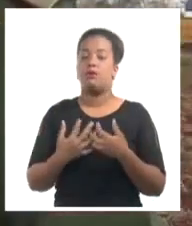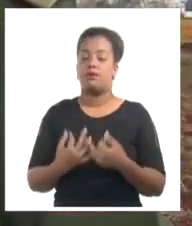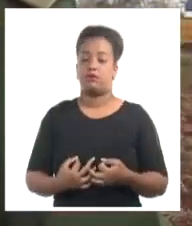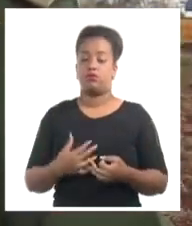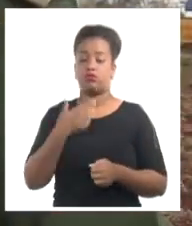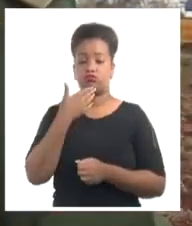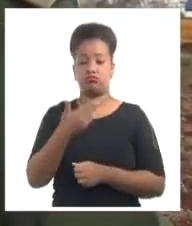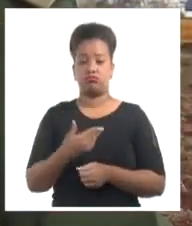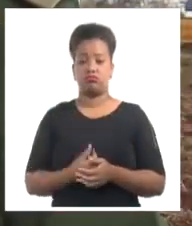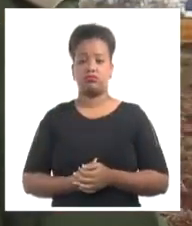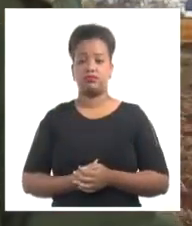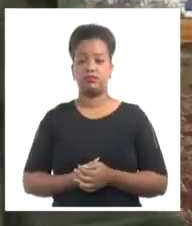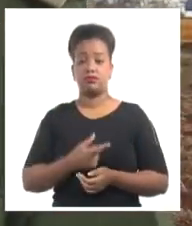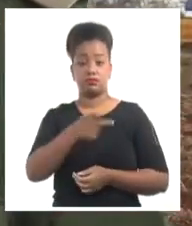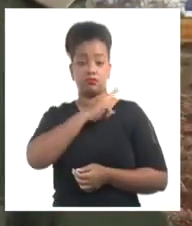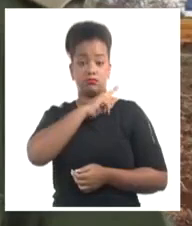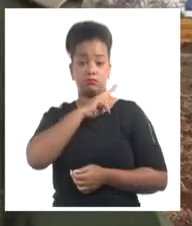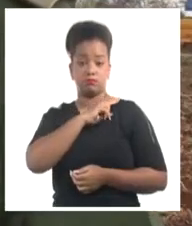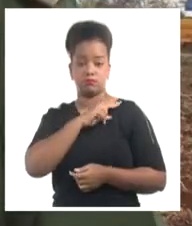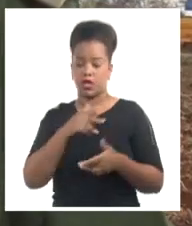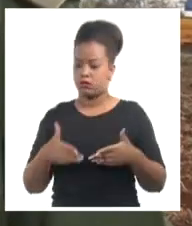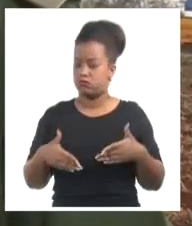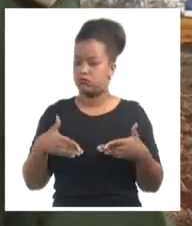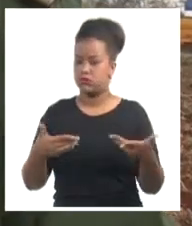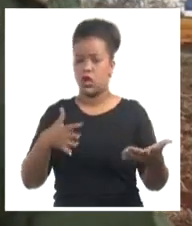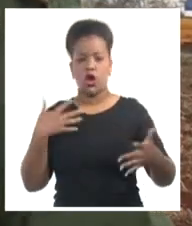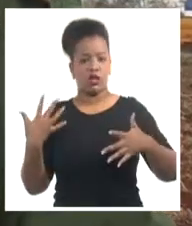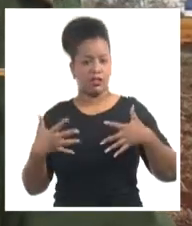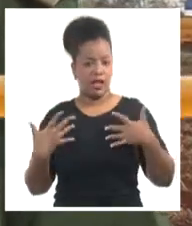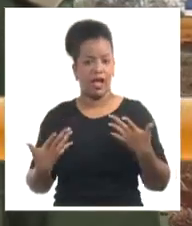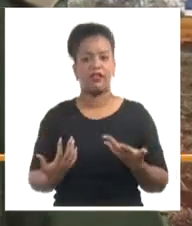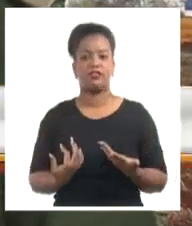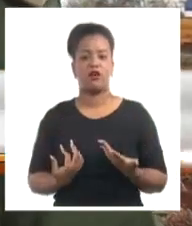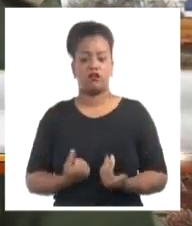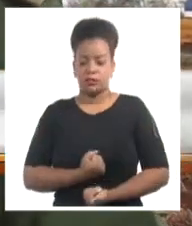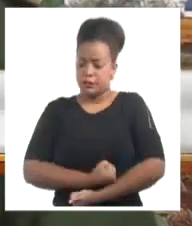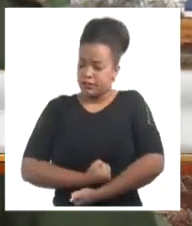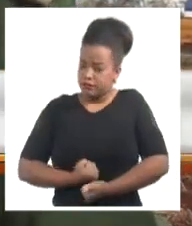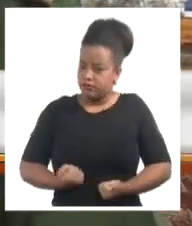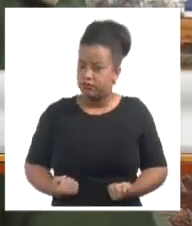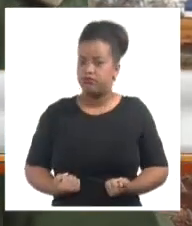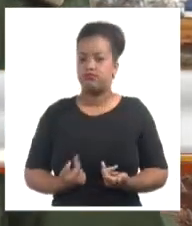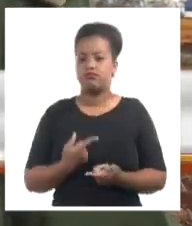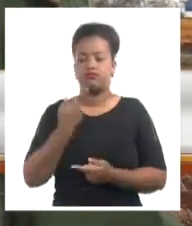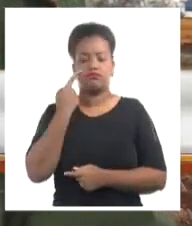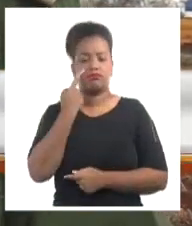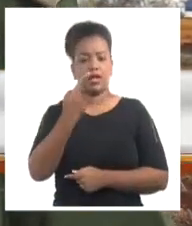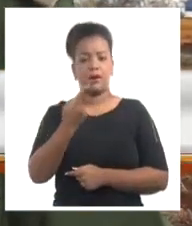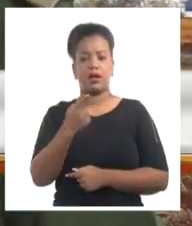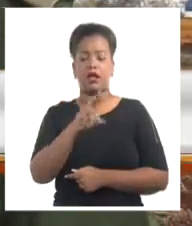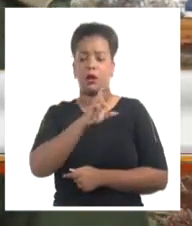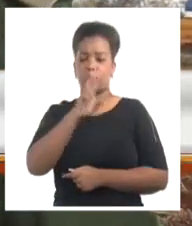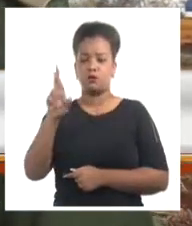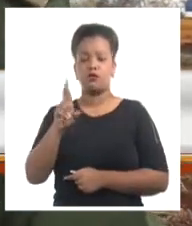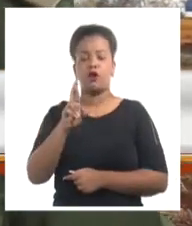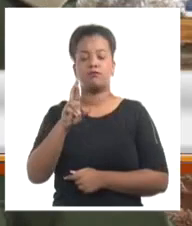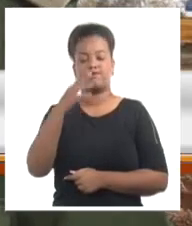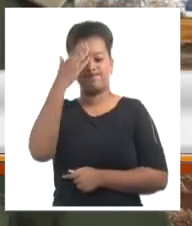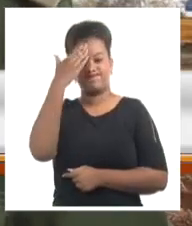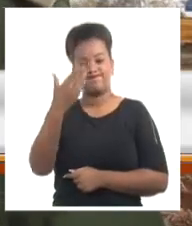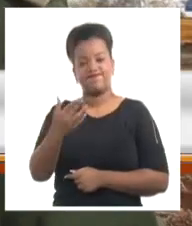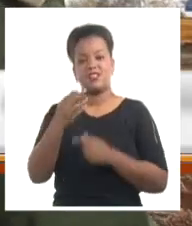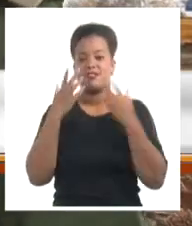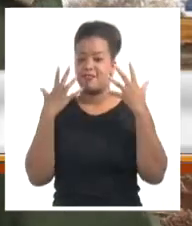establecidos. Los cadetes han enfrentado la tarea con entusiasmo, emoción, gallardía y es digno, y ha sido digno de reconocer por los directivos de la